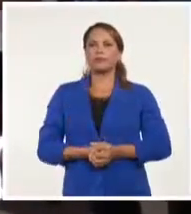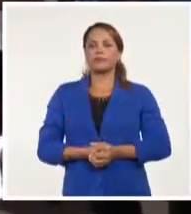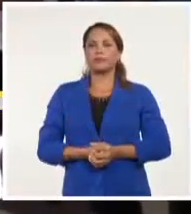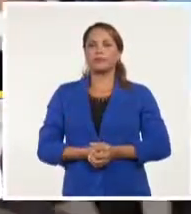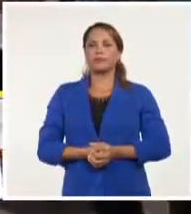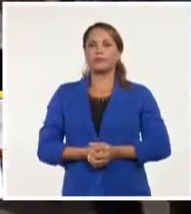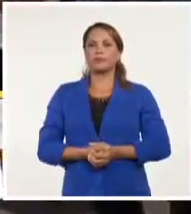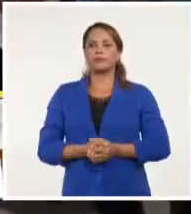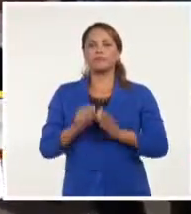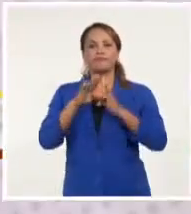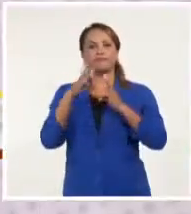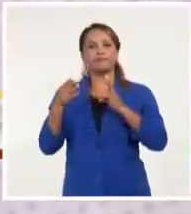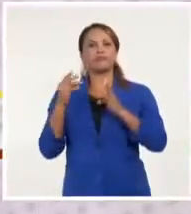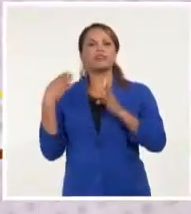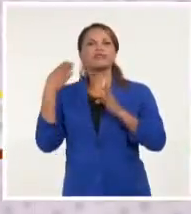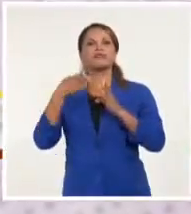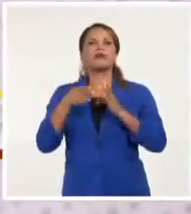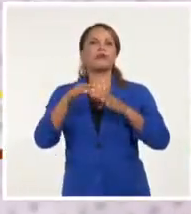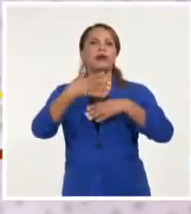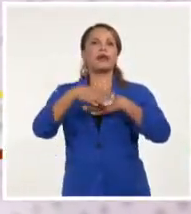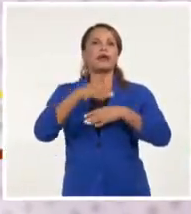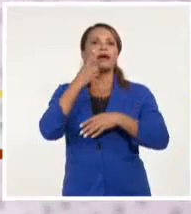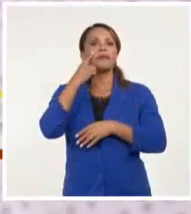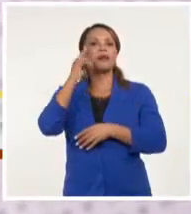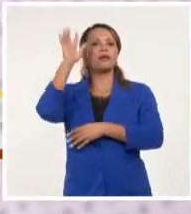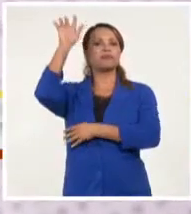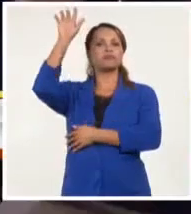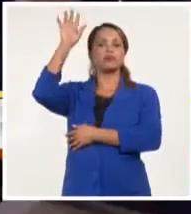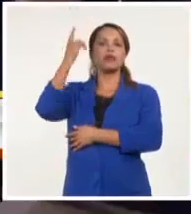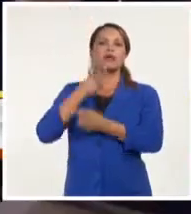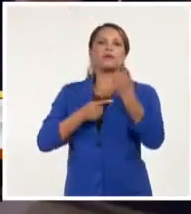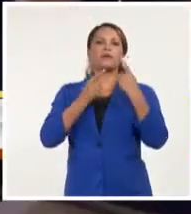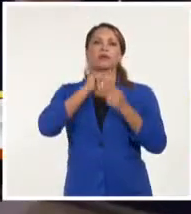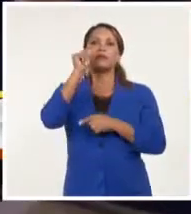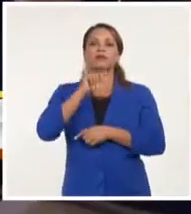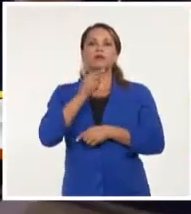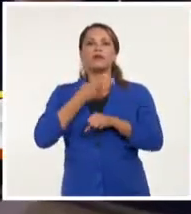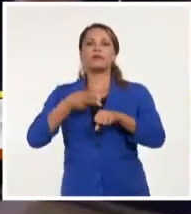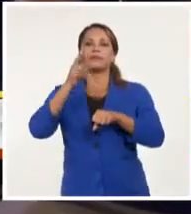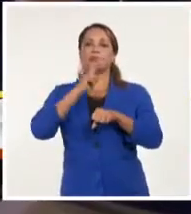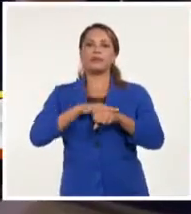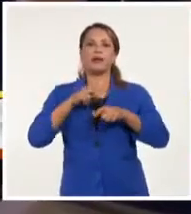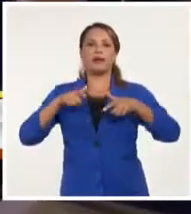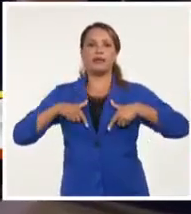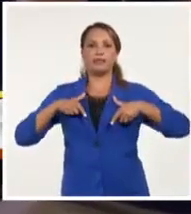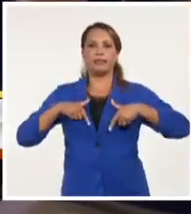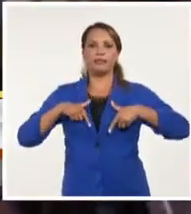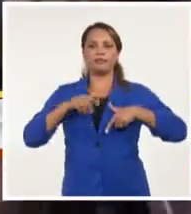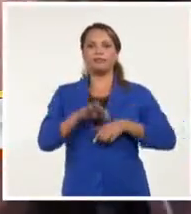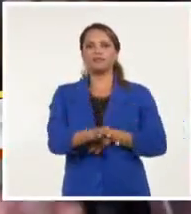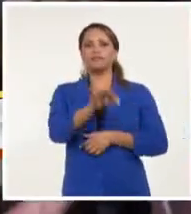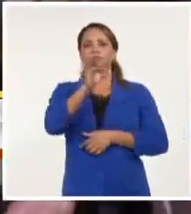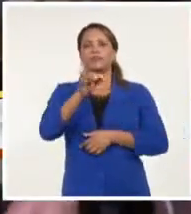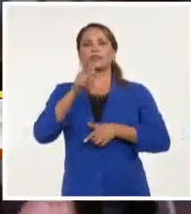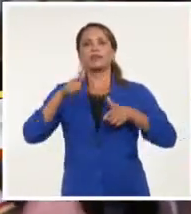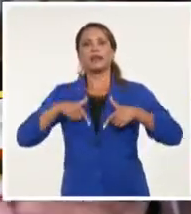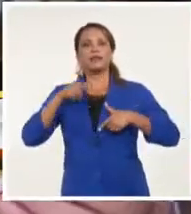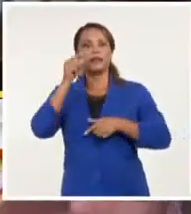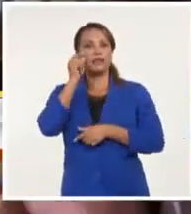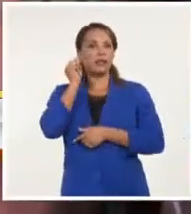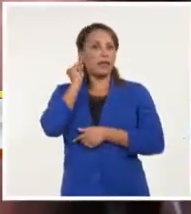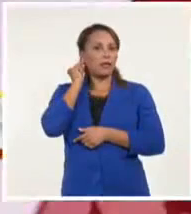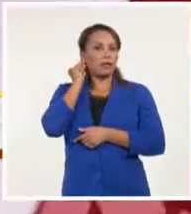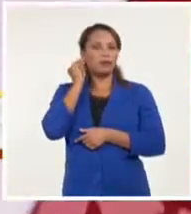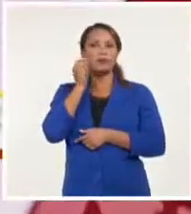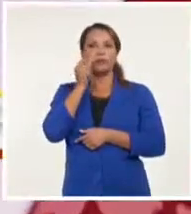Los vecinos salieron de casa para alzar la mano por quienes podrían representarles. Nominaron a su candidato a delegado a